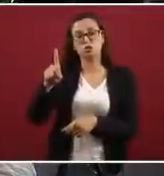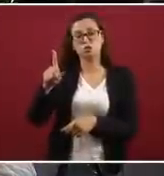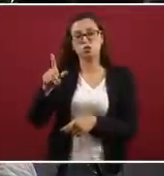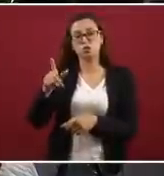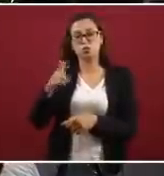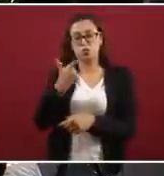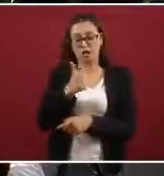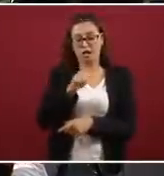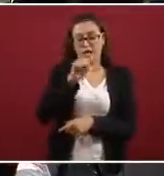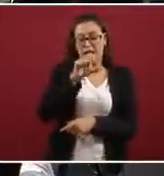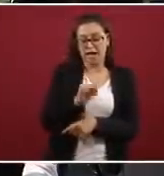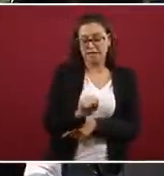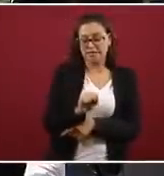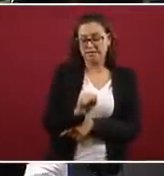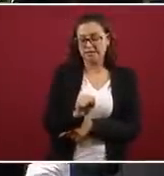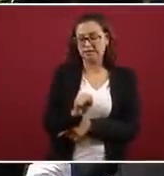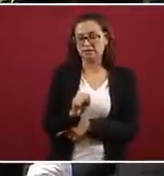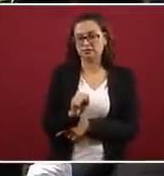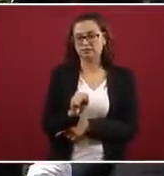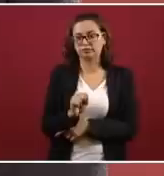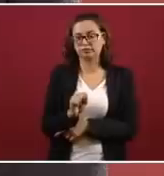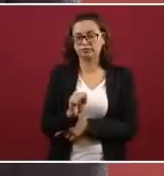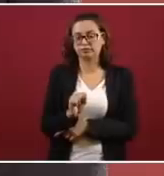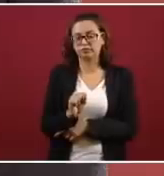a la gente,